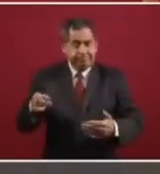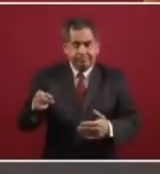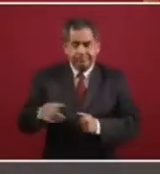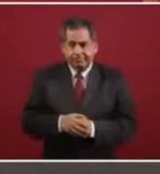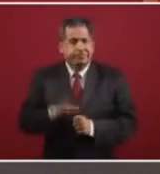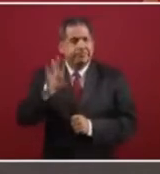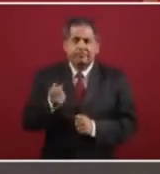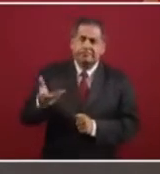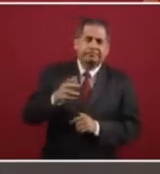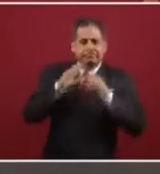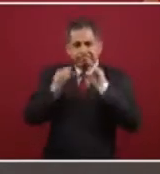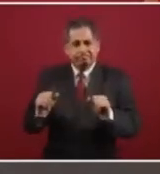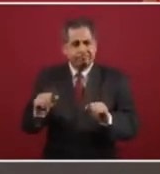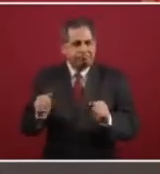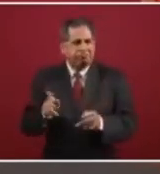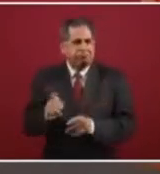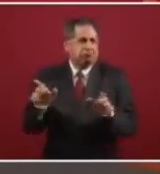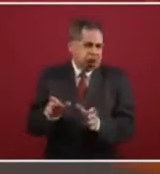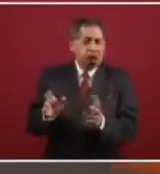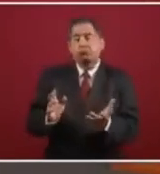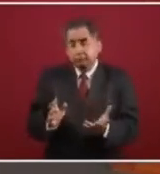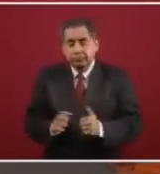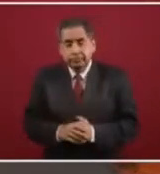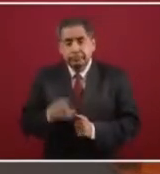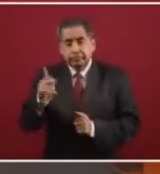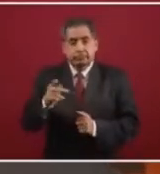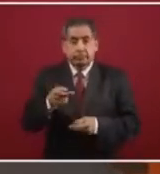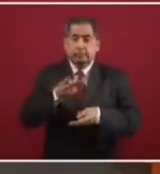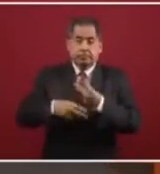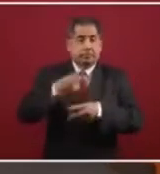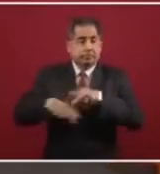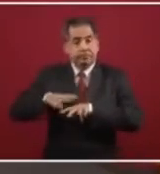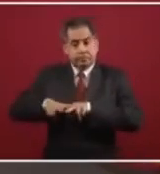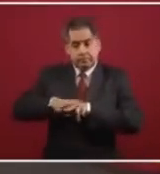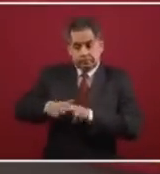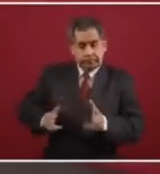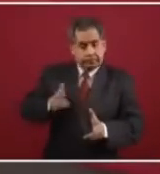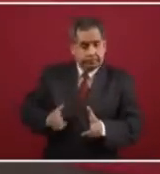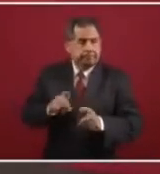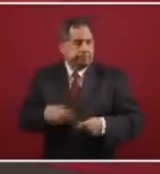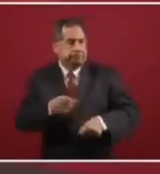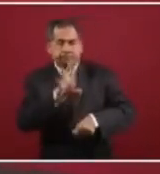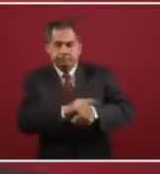como una cerichería. Pero por los ferrocarriles, por las situaciones,